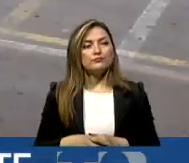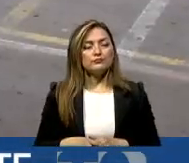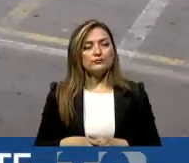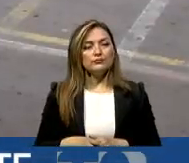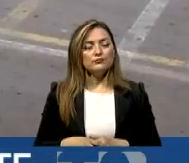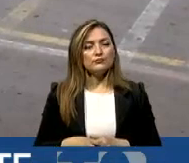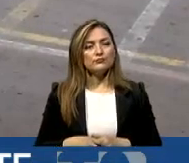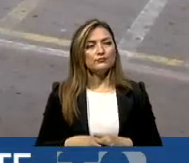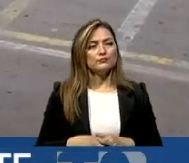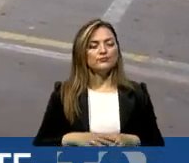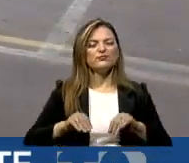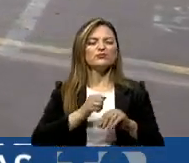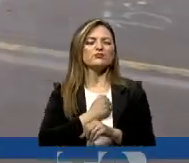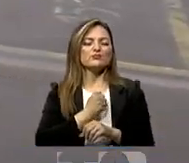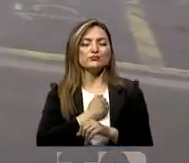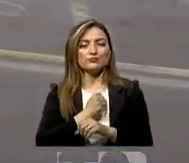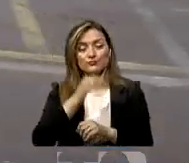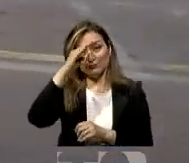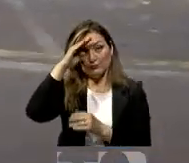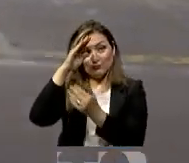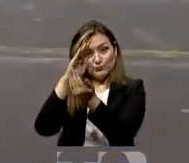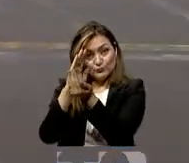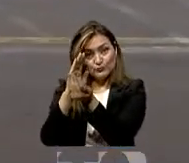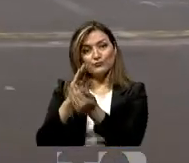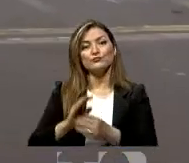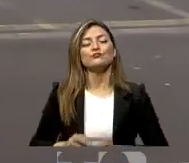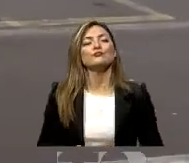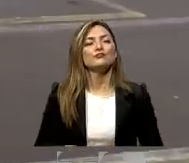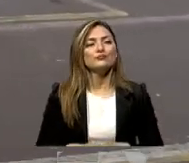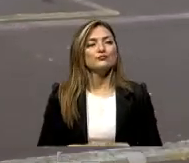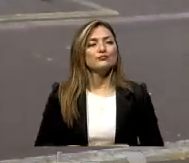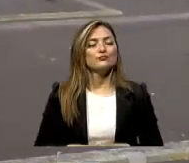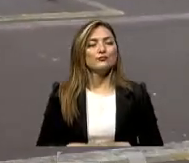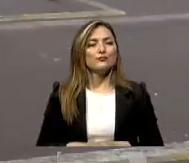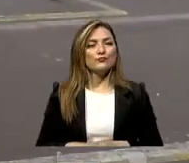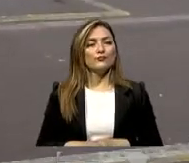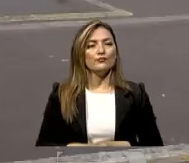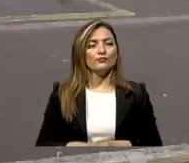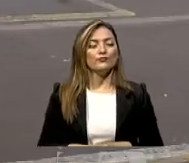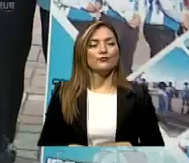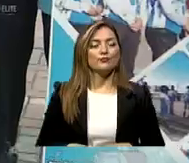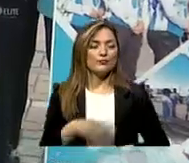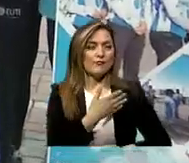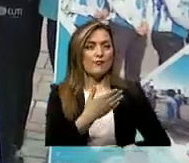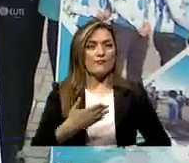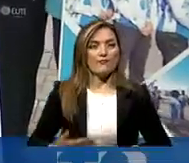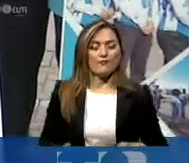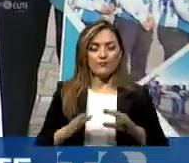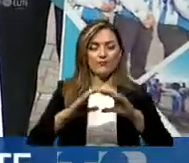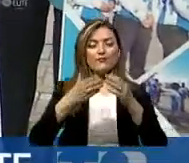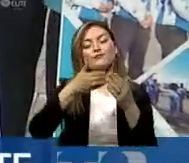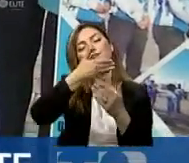actualmente el terreno pertenece al instituto de seguridad social de la policía y según jose simbaña presidente del comité